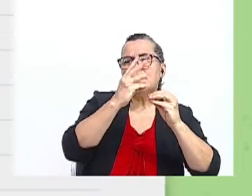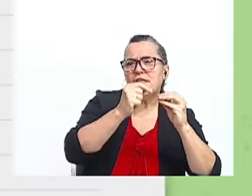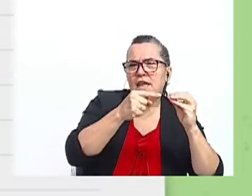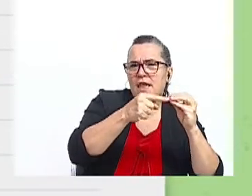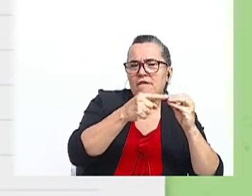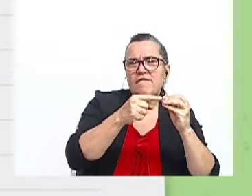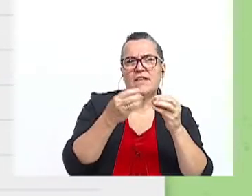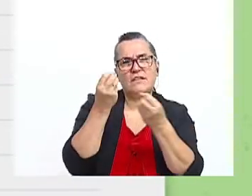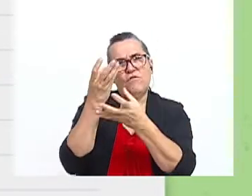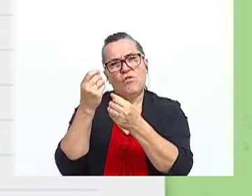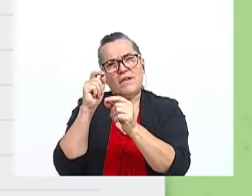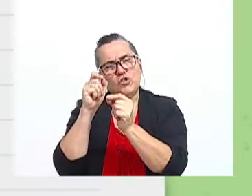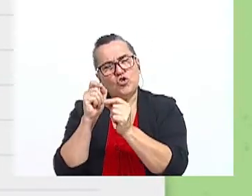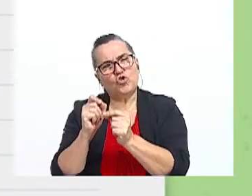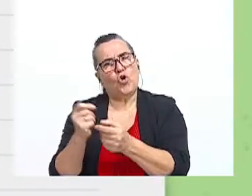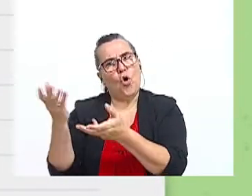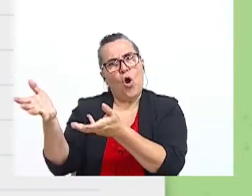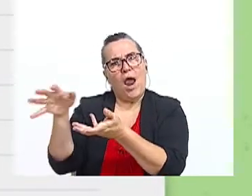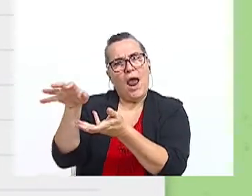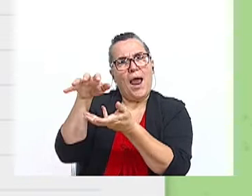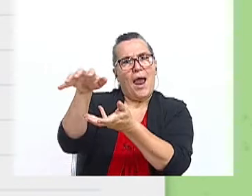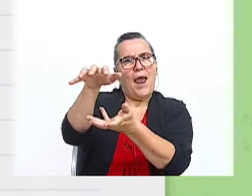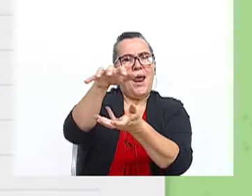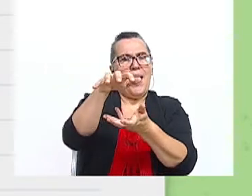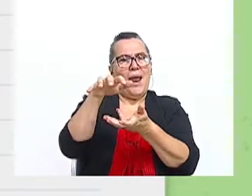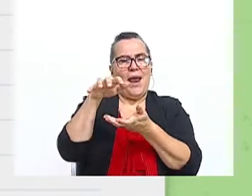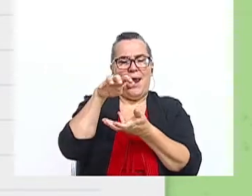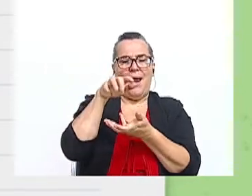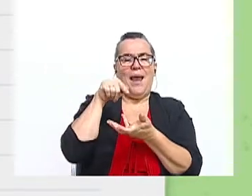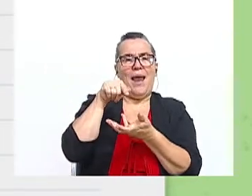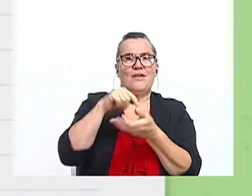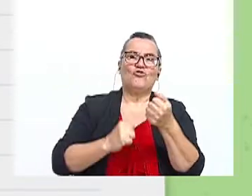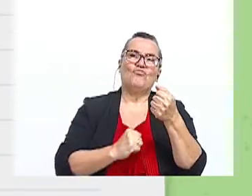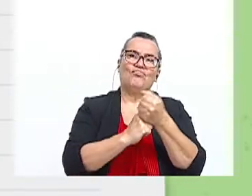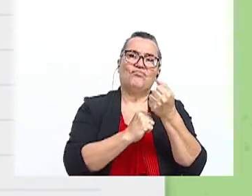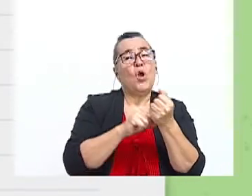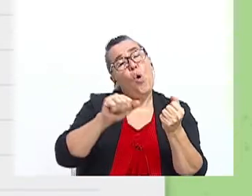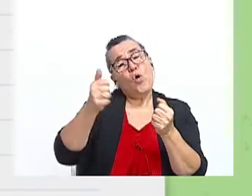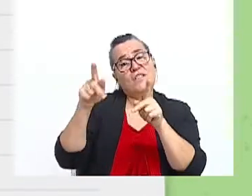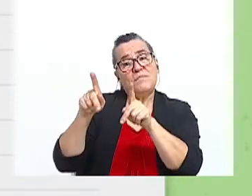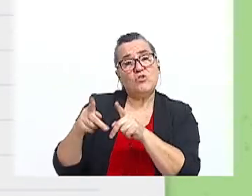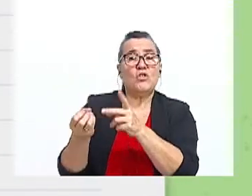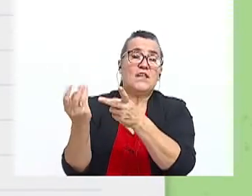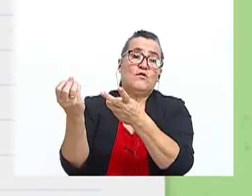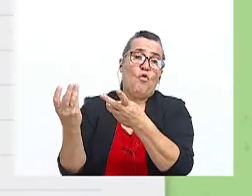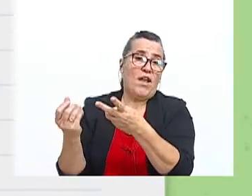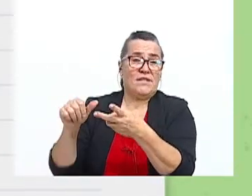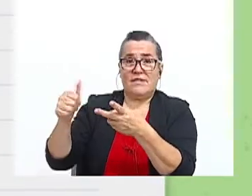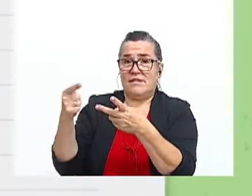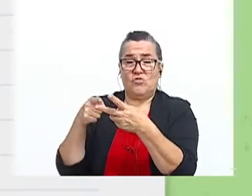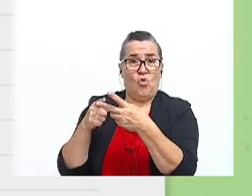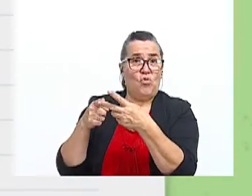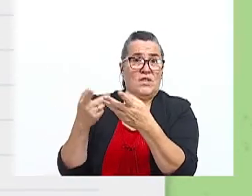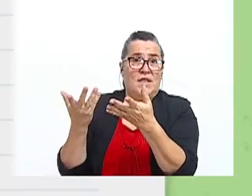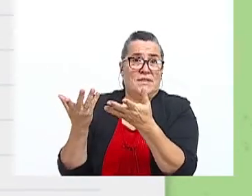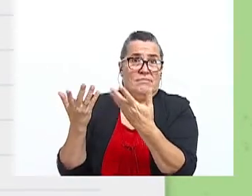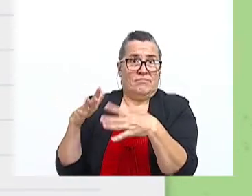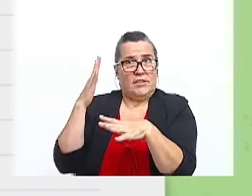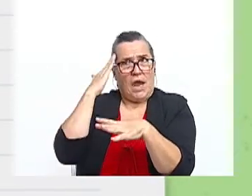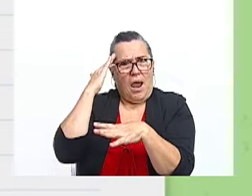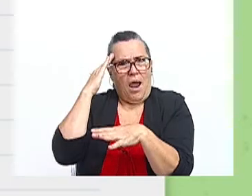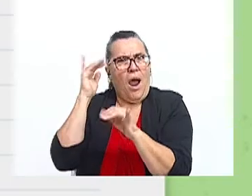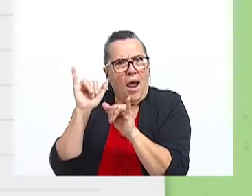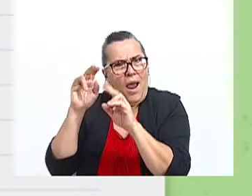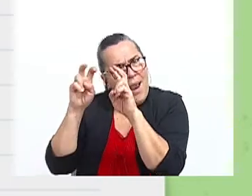datos específicos que podemos tomar de personas o fuentes que sean